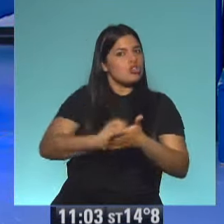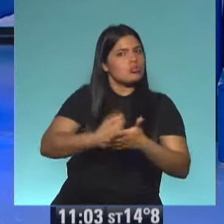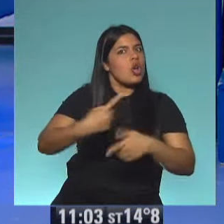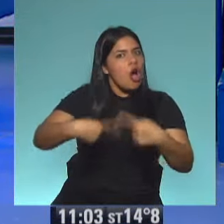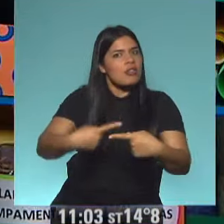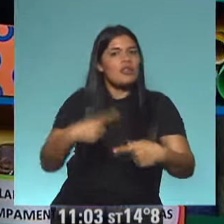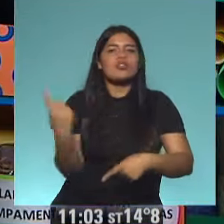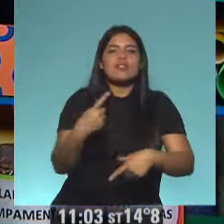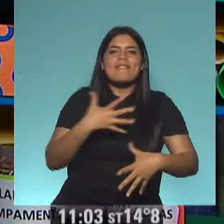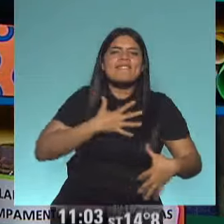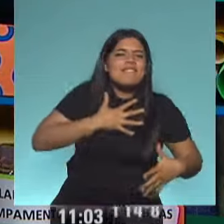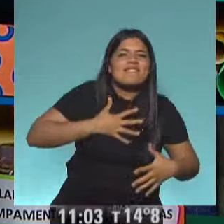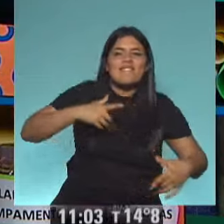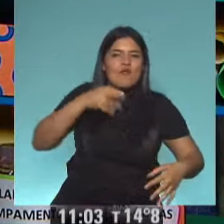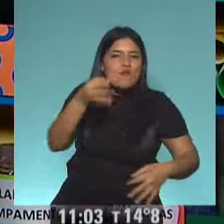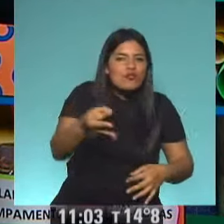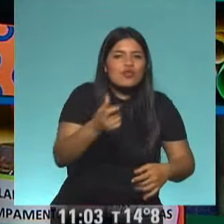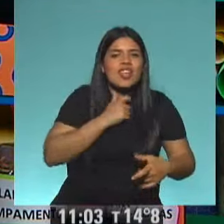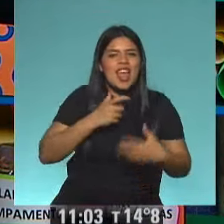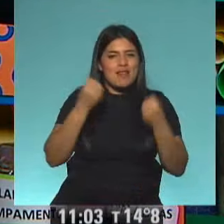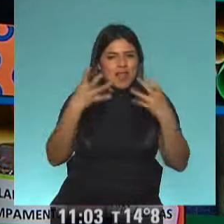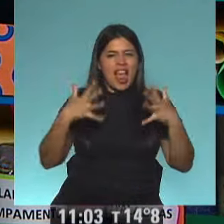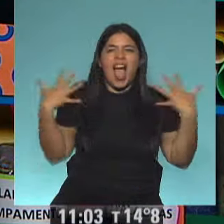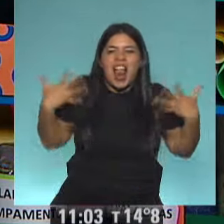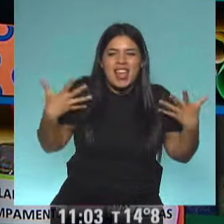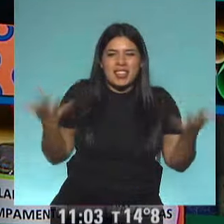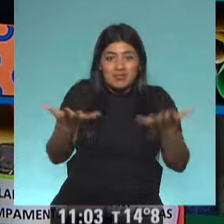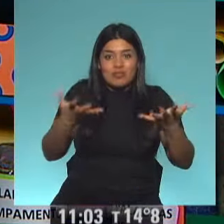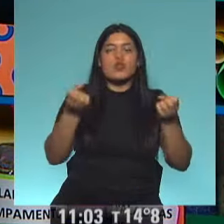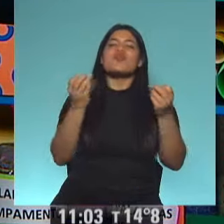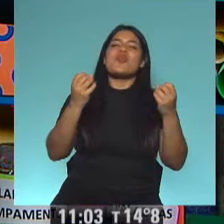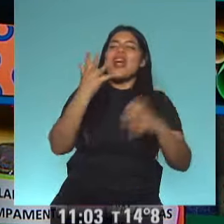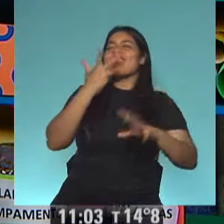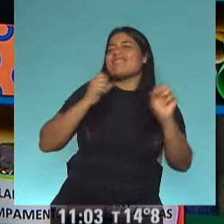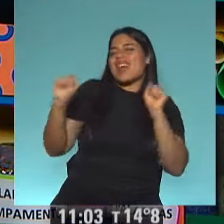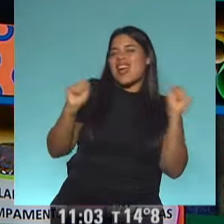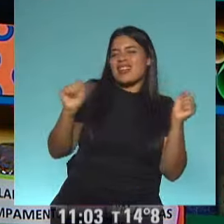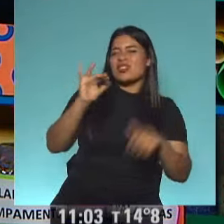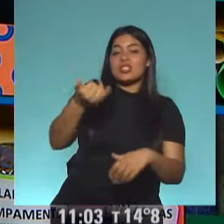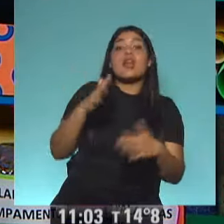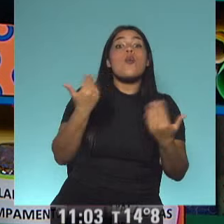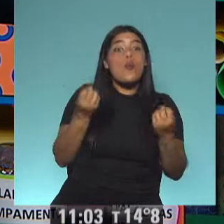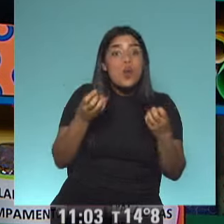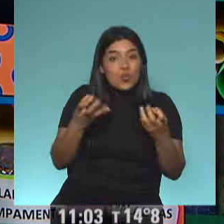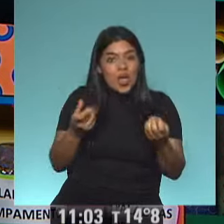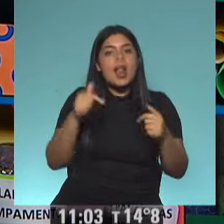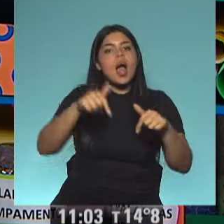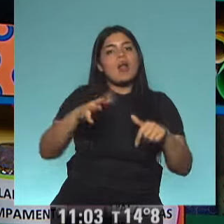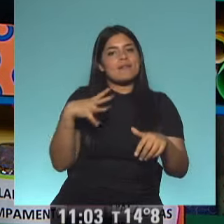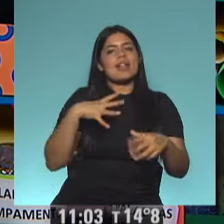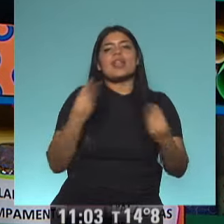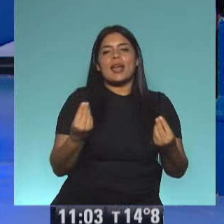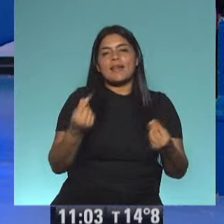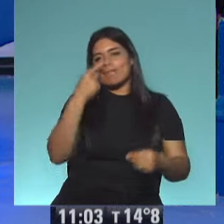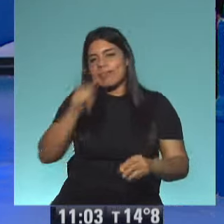la esperanza y la alegría. ¡Bien! ¡Ay, me encantó! ¡Me encantó! Vamos todavía con la crítica. Nos queda el final.